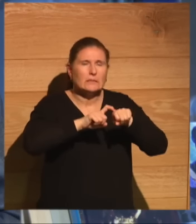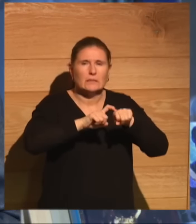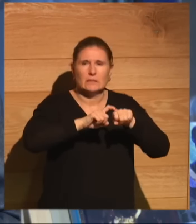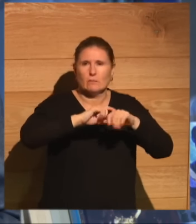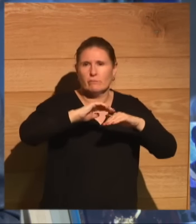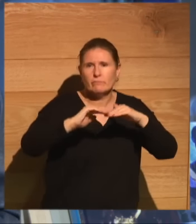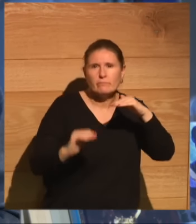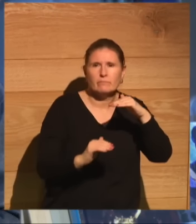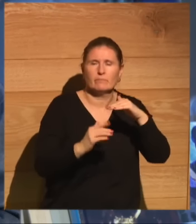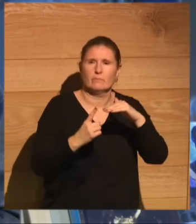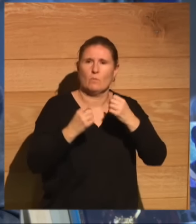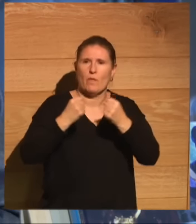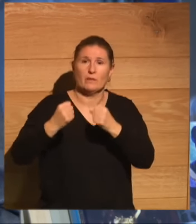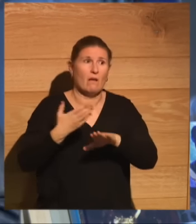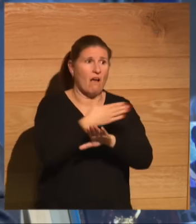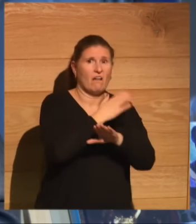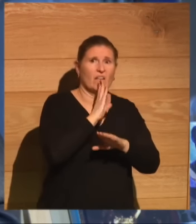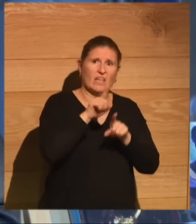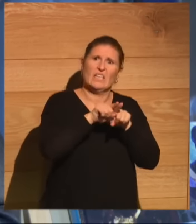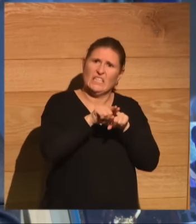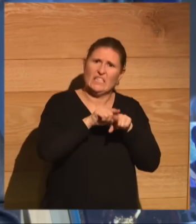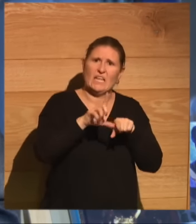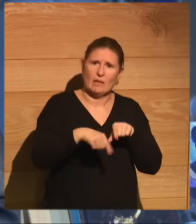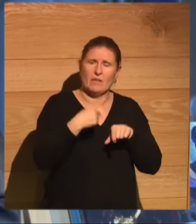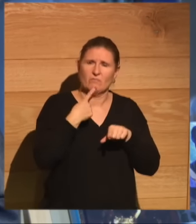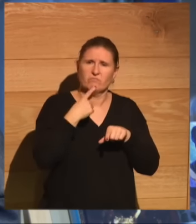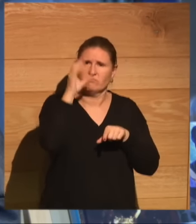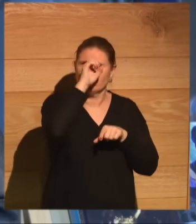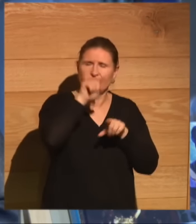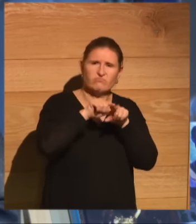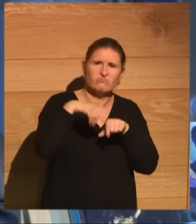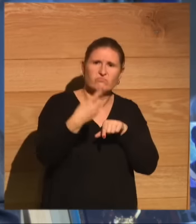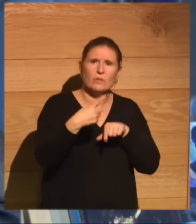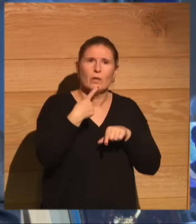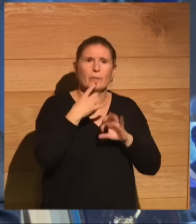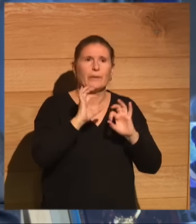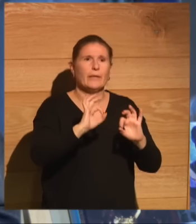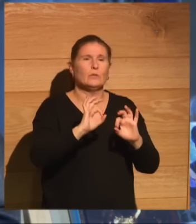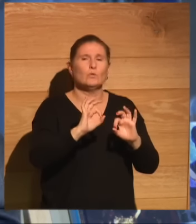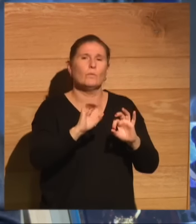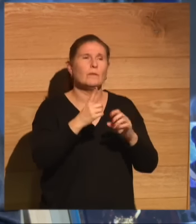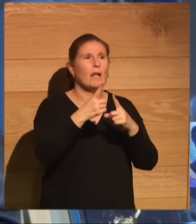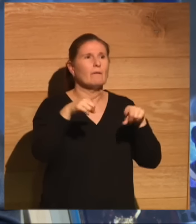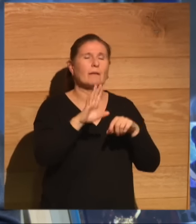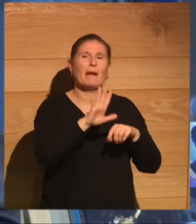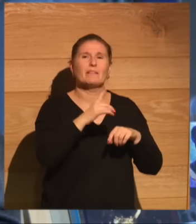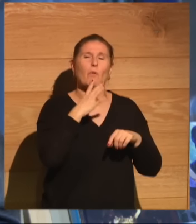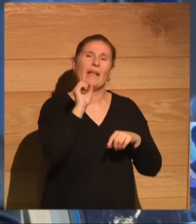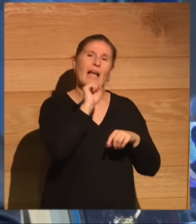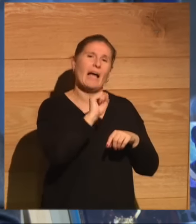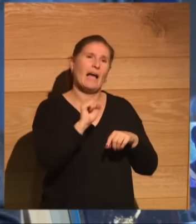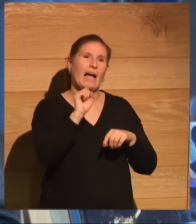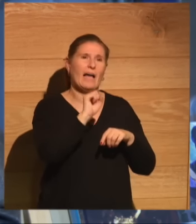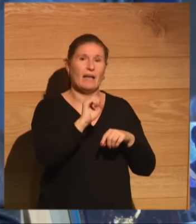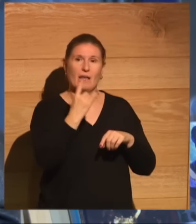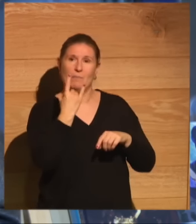y tan poderosas, que fue muy criticado en su momento, porque también se decía, Superman tiene una fanfarria cantable, y